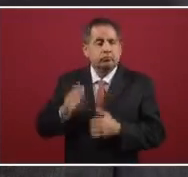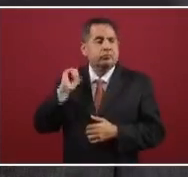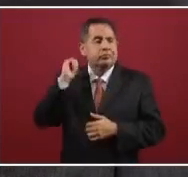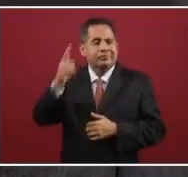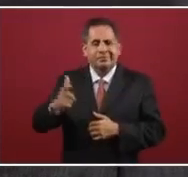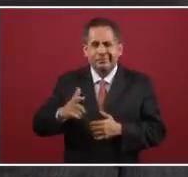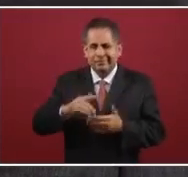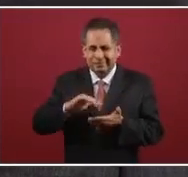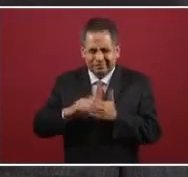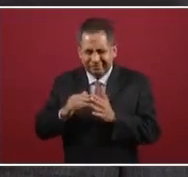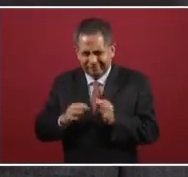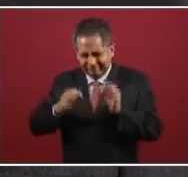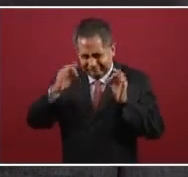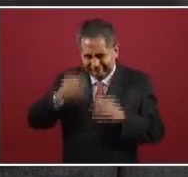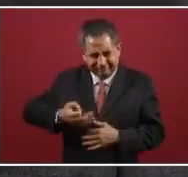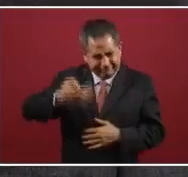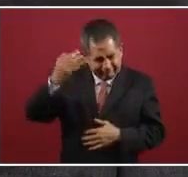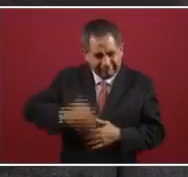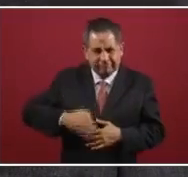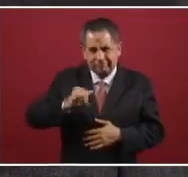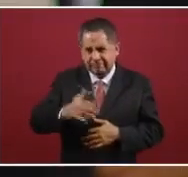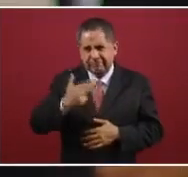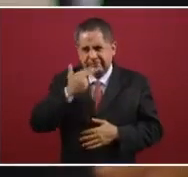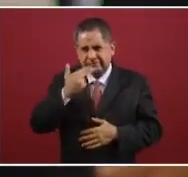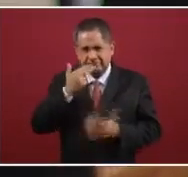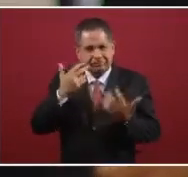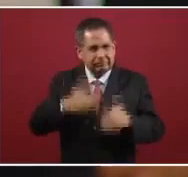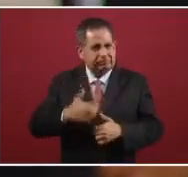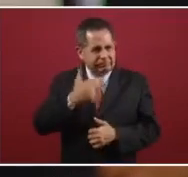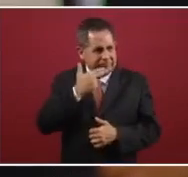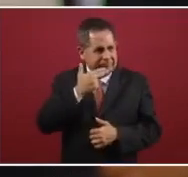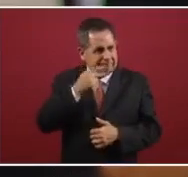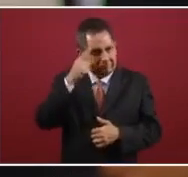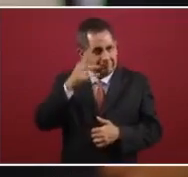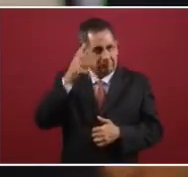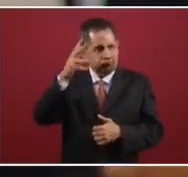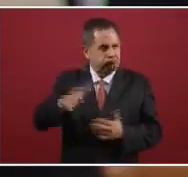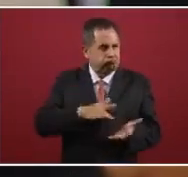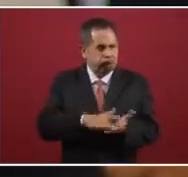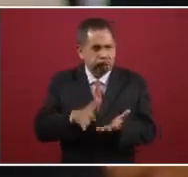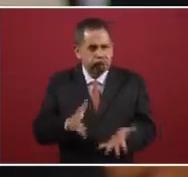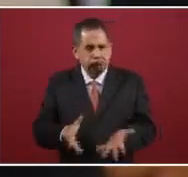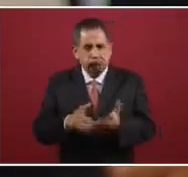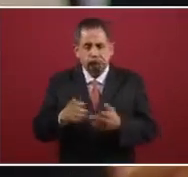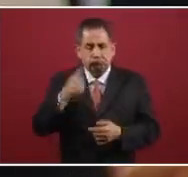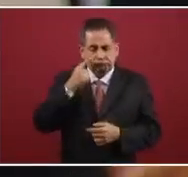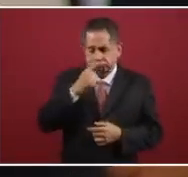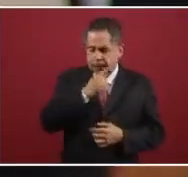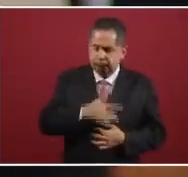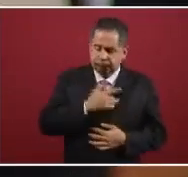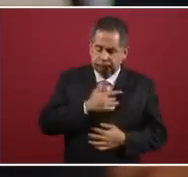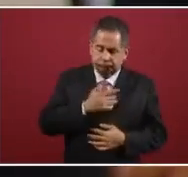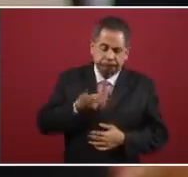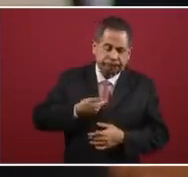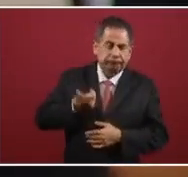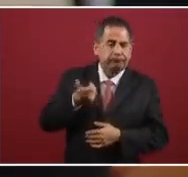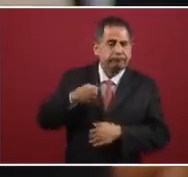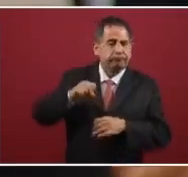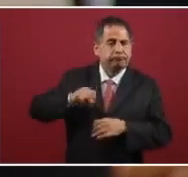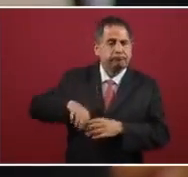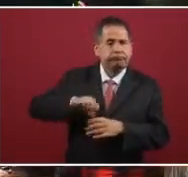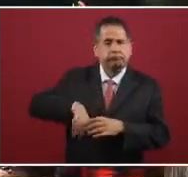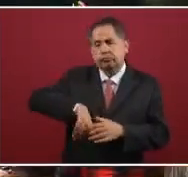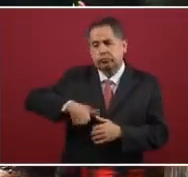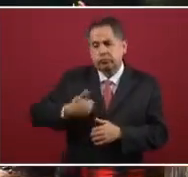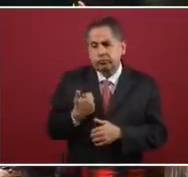pero de veras efectiva, que funcione para impulsar al trabajador al ahorro voluntario, porque es una práctica pues